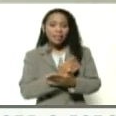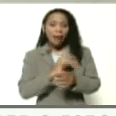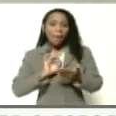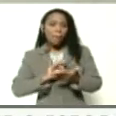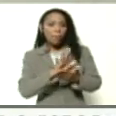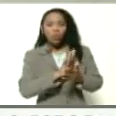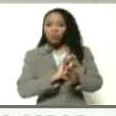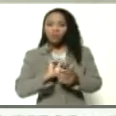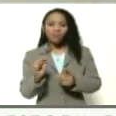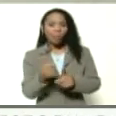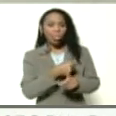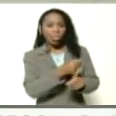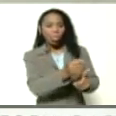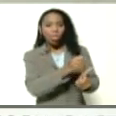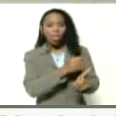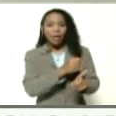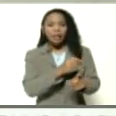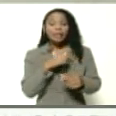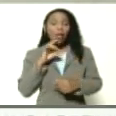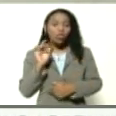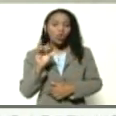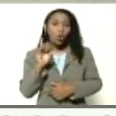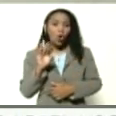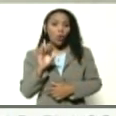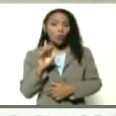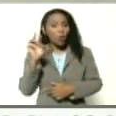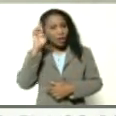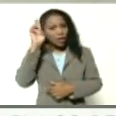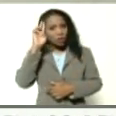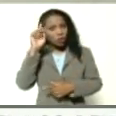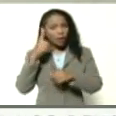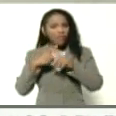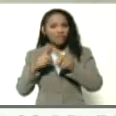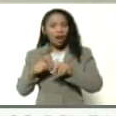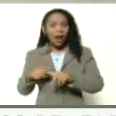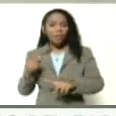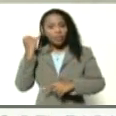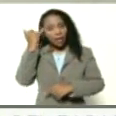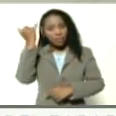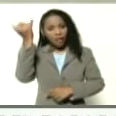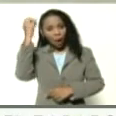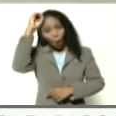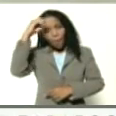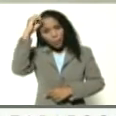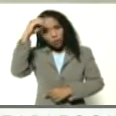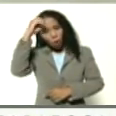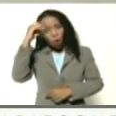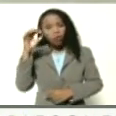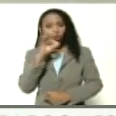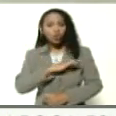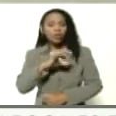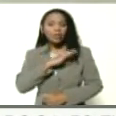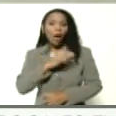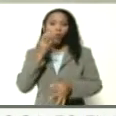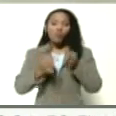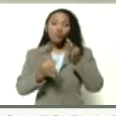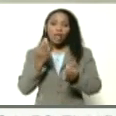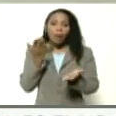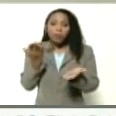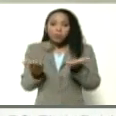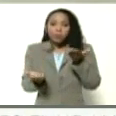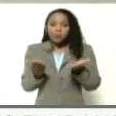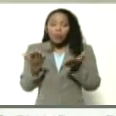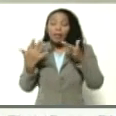la discriminación y el dolor por razones de género, en una sociedad justa y equitativa, tal